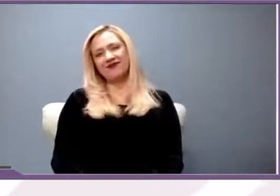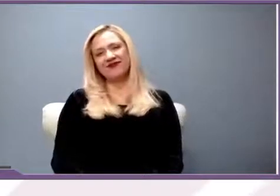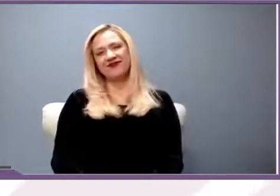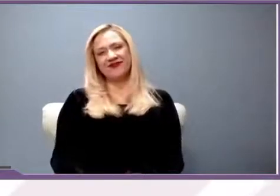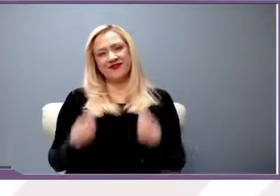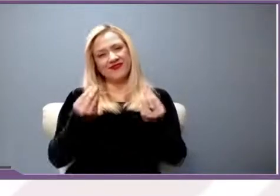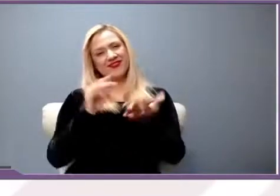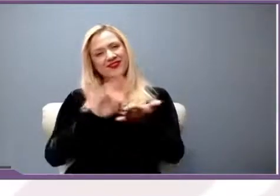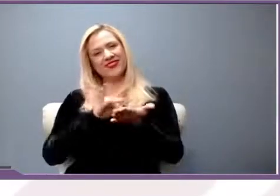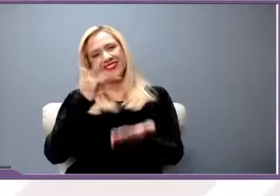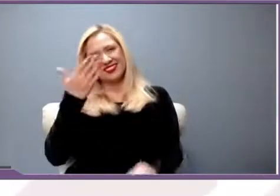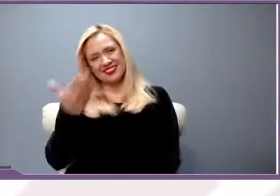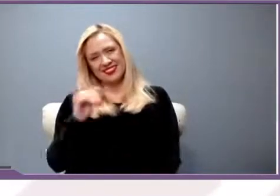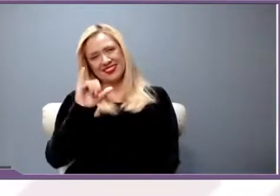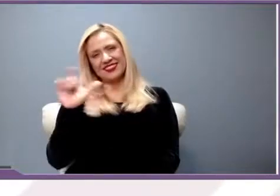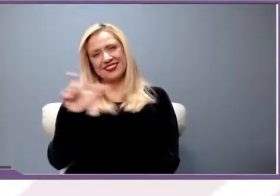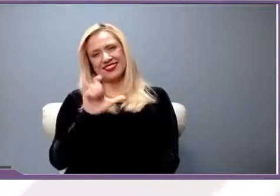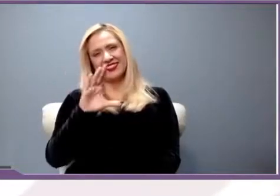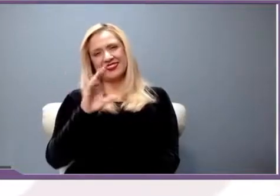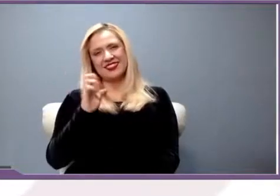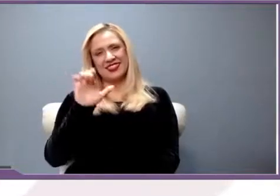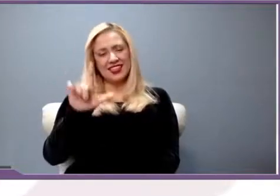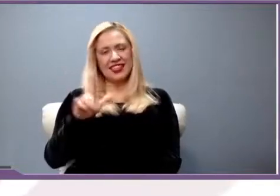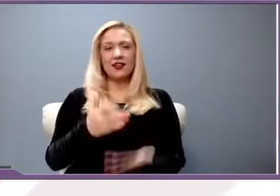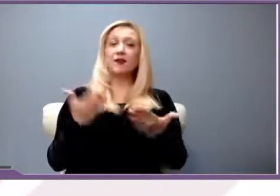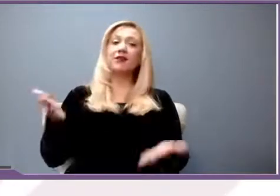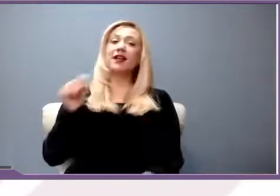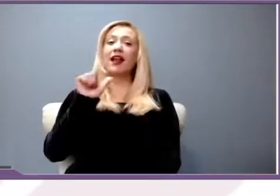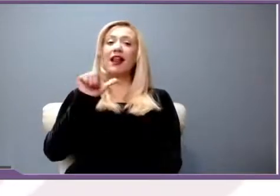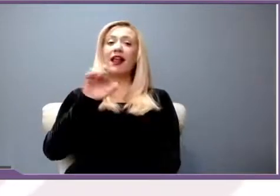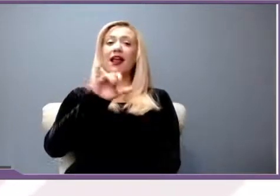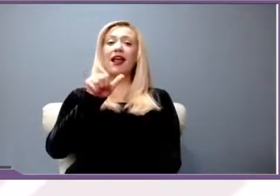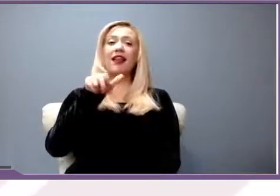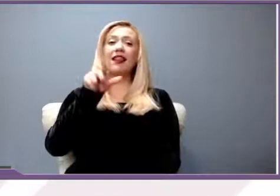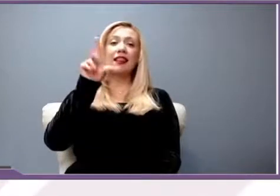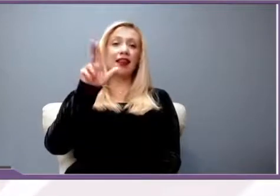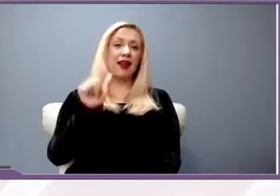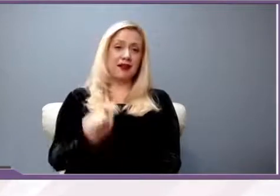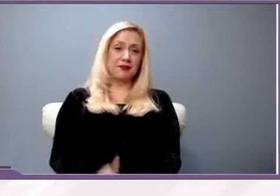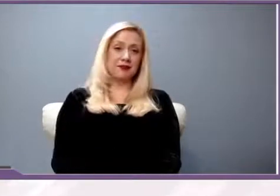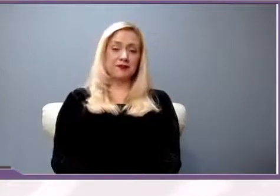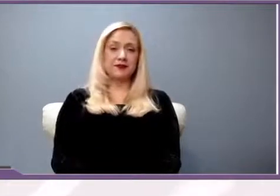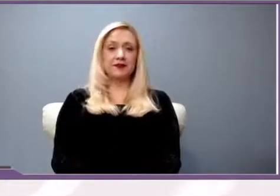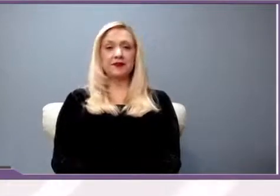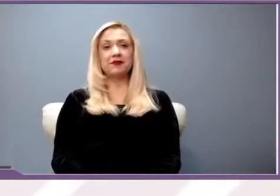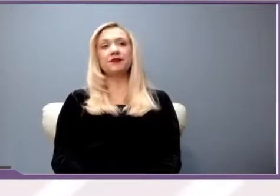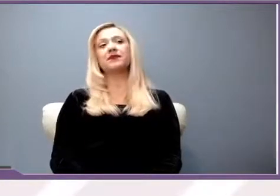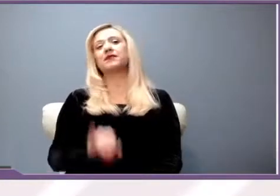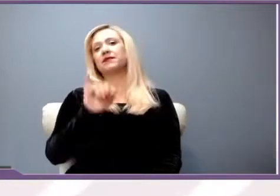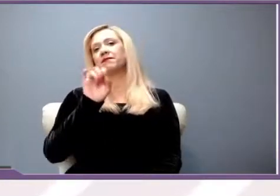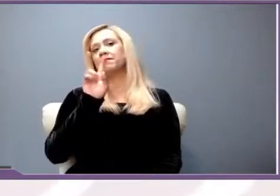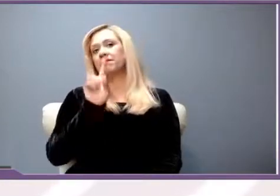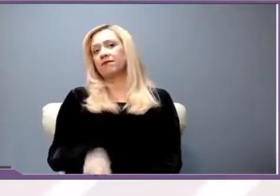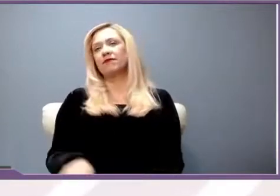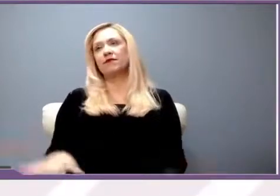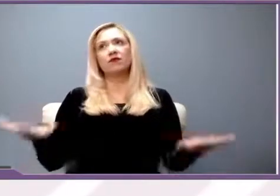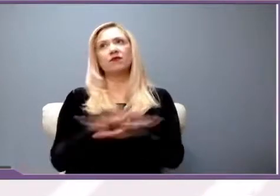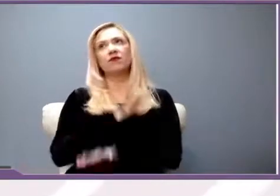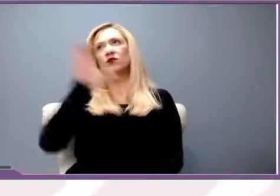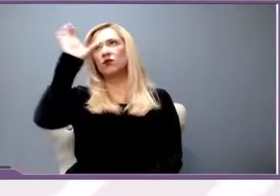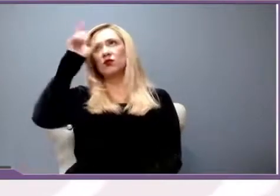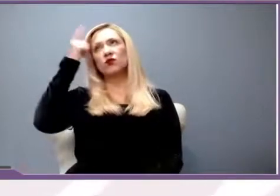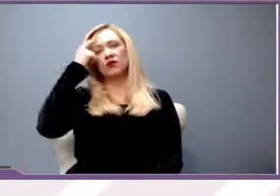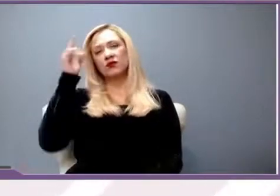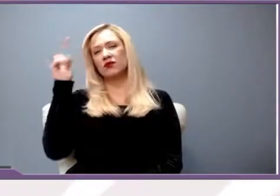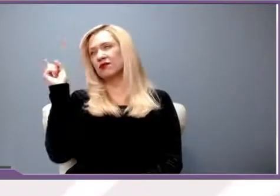Muchísimas gracias, Ischel. Les doy la palabra a Alejandra, por favor. Pues efectivamente, un cambio cultural es muy difícil y eso